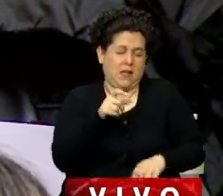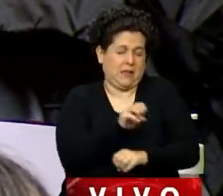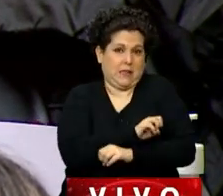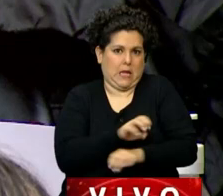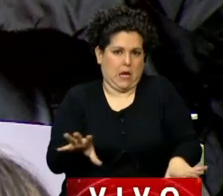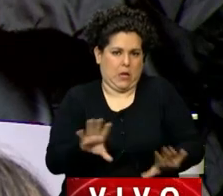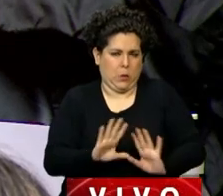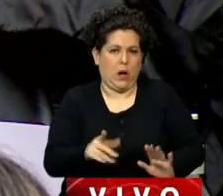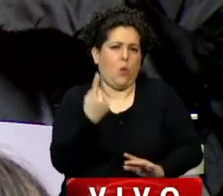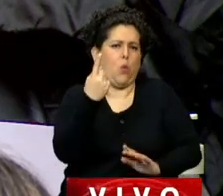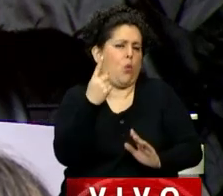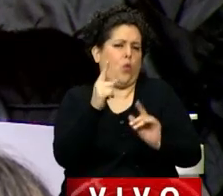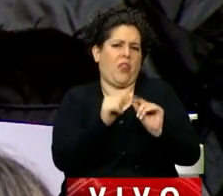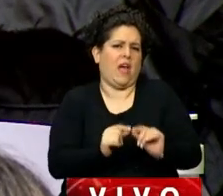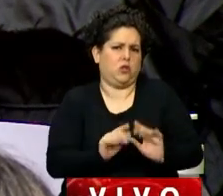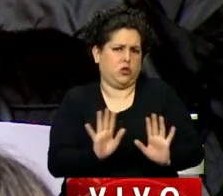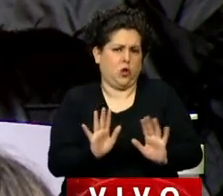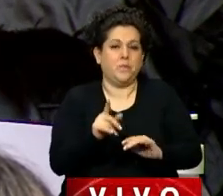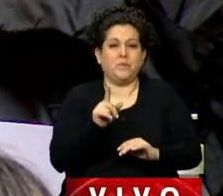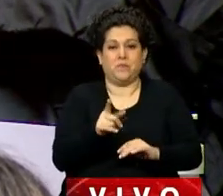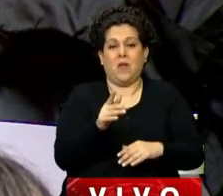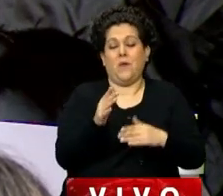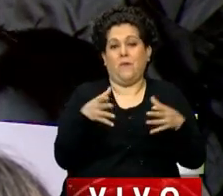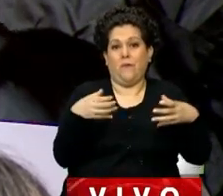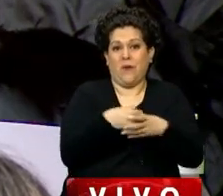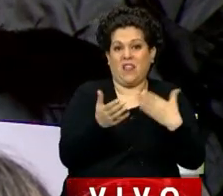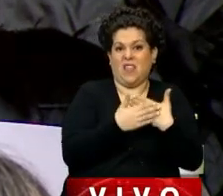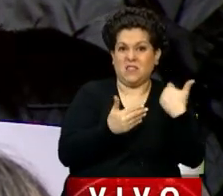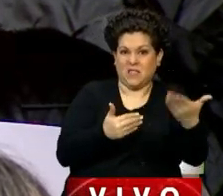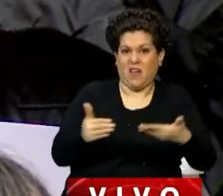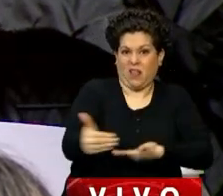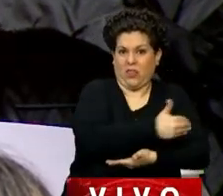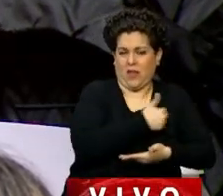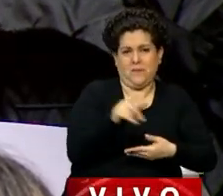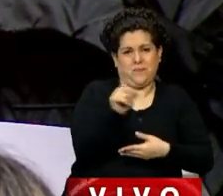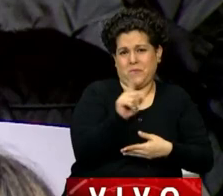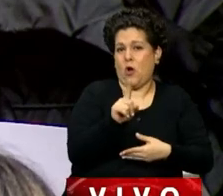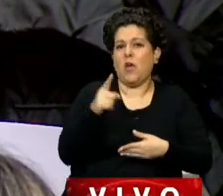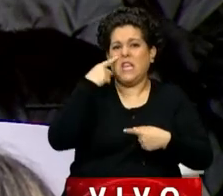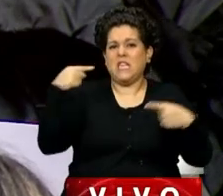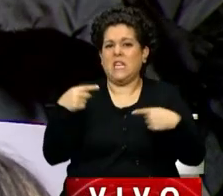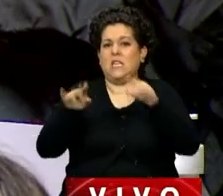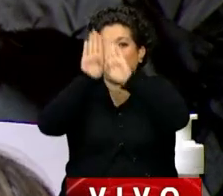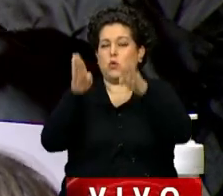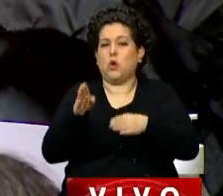terrible, que no lo recopiló el Frente de Izquierda, que es del Instituto Cifra de la